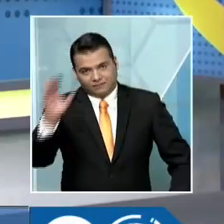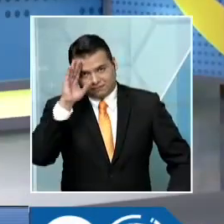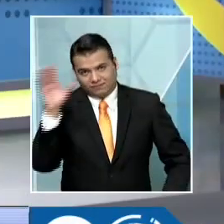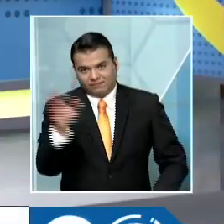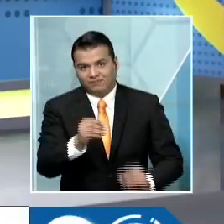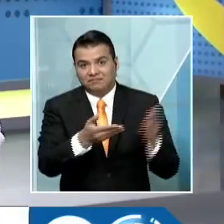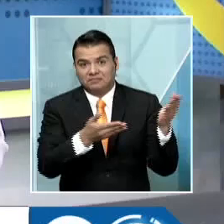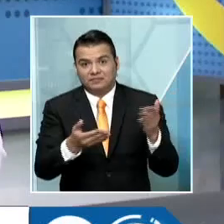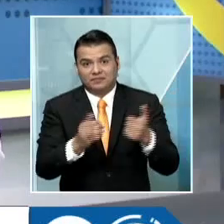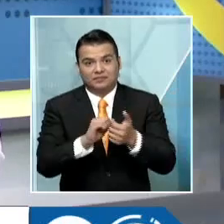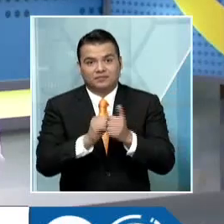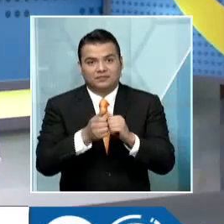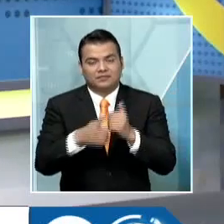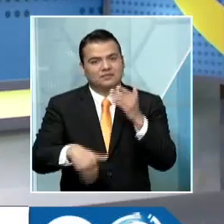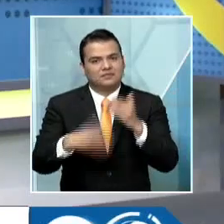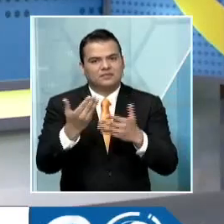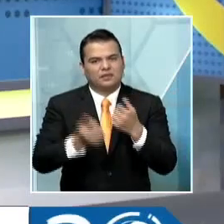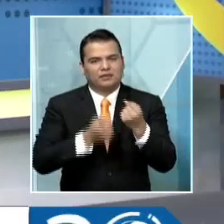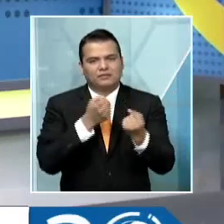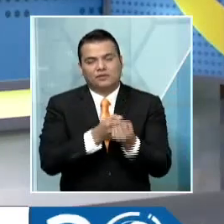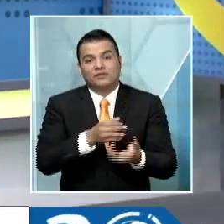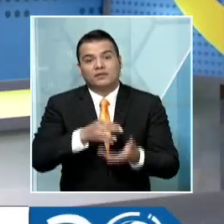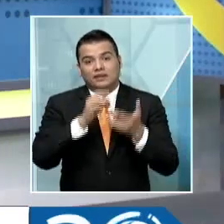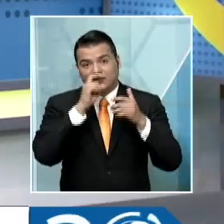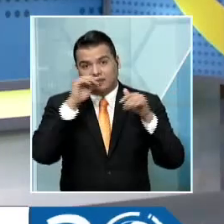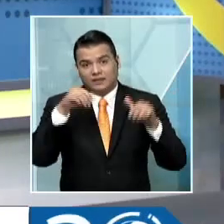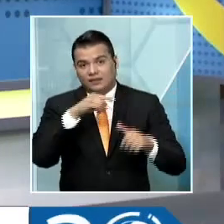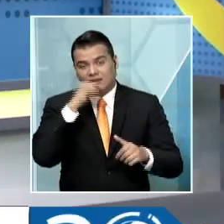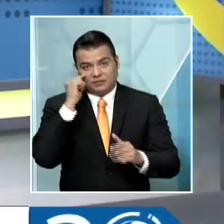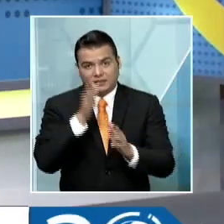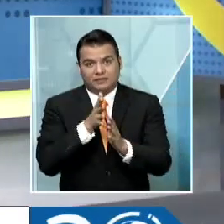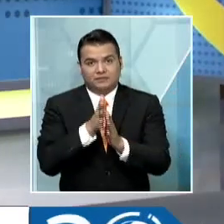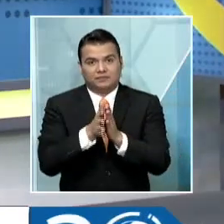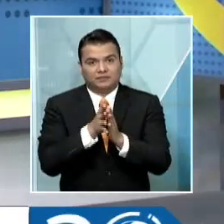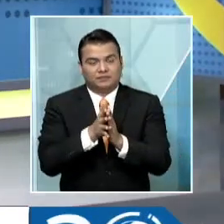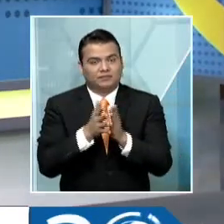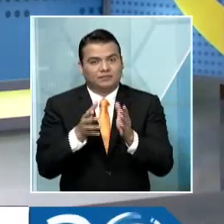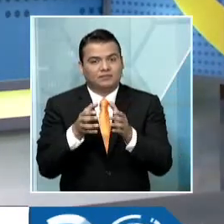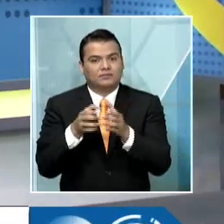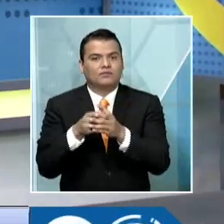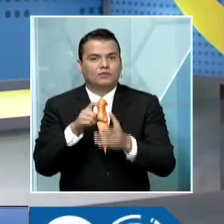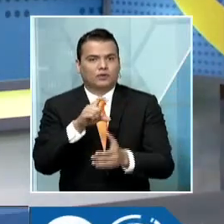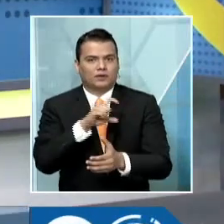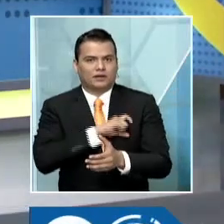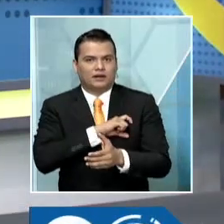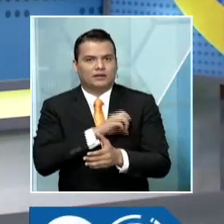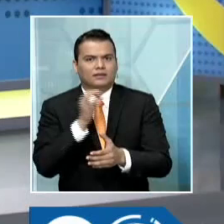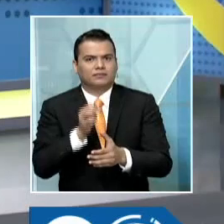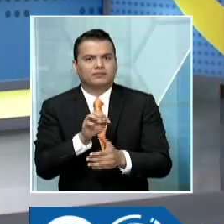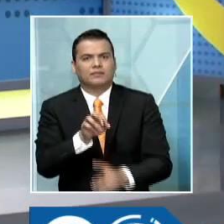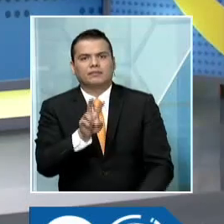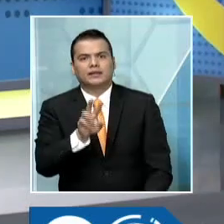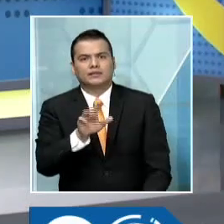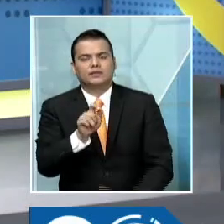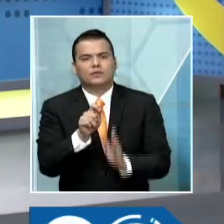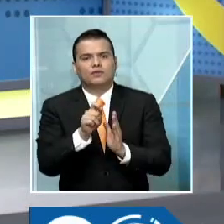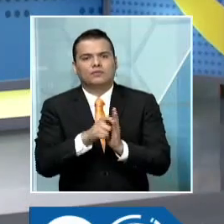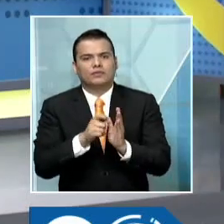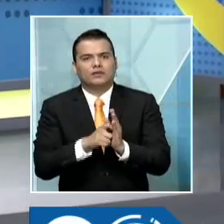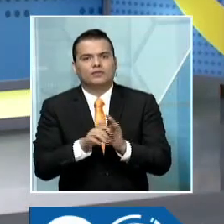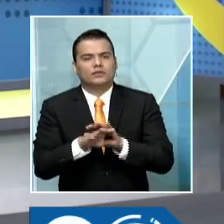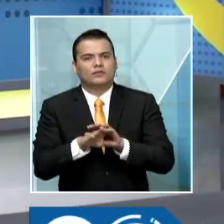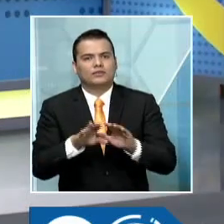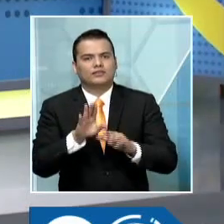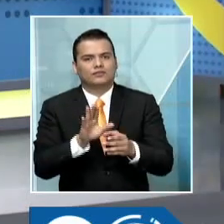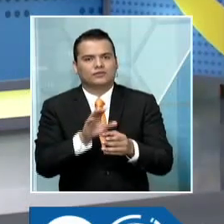Hola, ¿qué tal? Con el patrocinio de Café Águila Roja, presentamos los deportes en 90 minutos. Deportivo Cali solo necesitó 25 minutos ayer